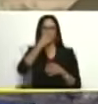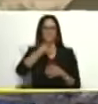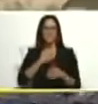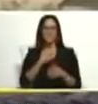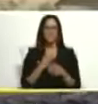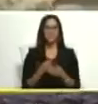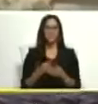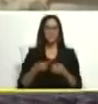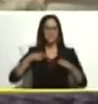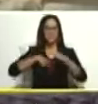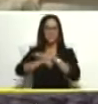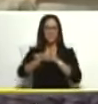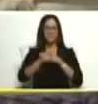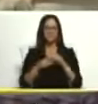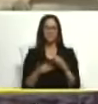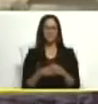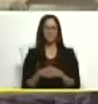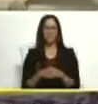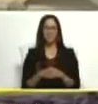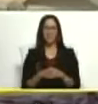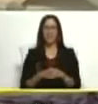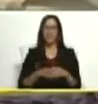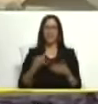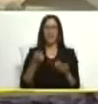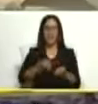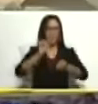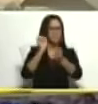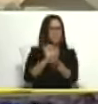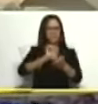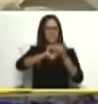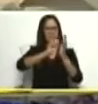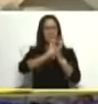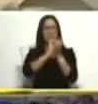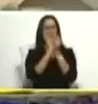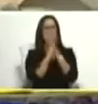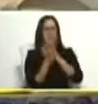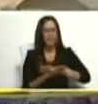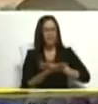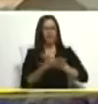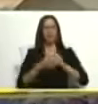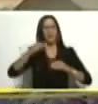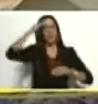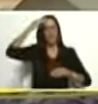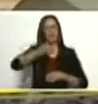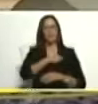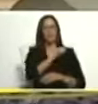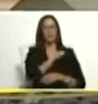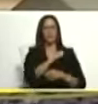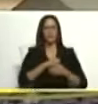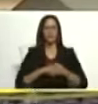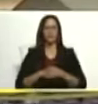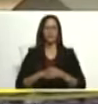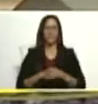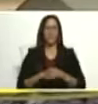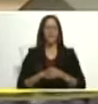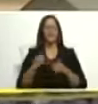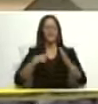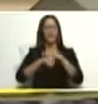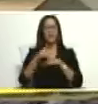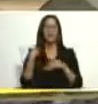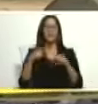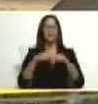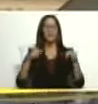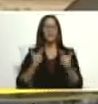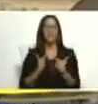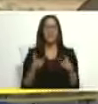salieron a derrotar, a maniatar y a aplastar el ejército español para que fuera el primer territorio